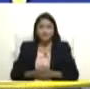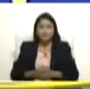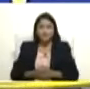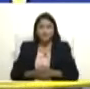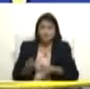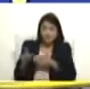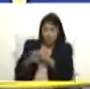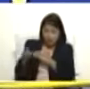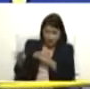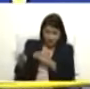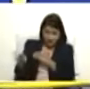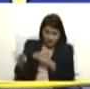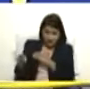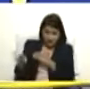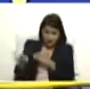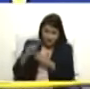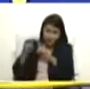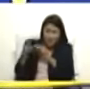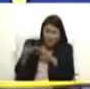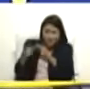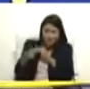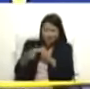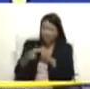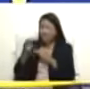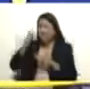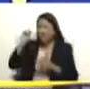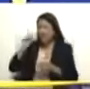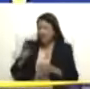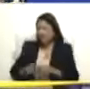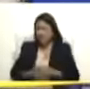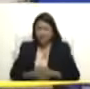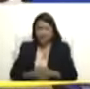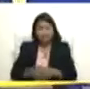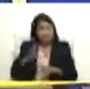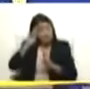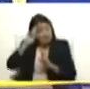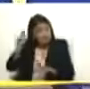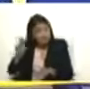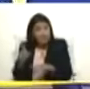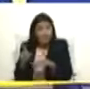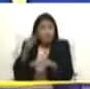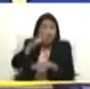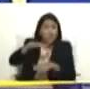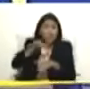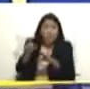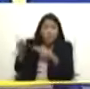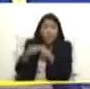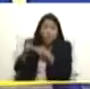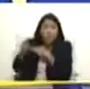¿Guyana? No creo, con todo el respeto que tenemos por el pueblo de Guyana.